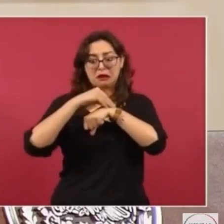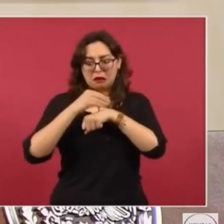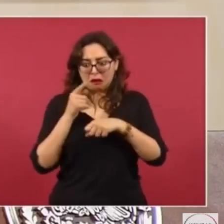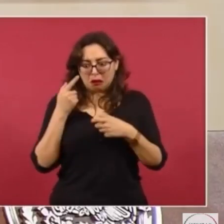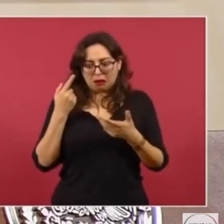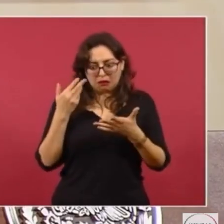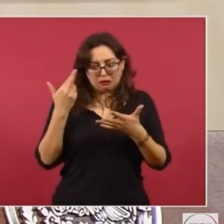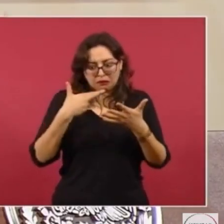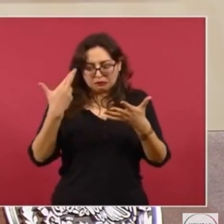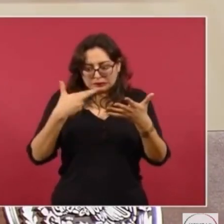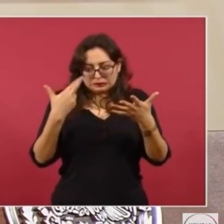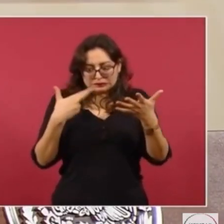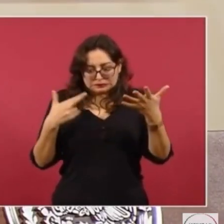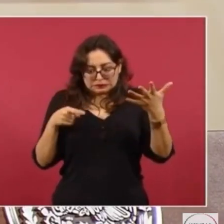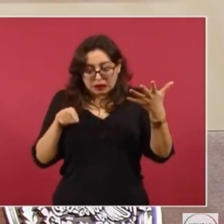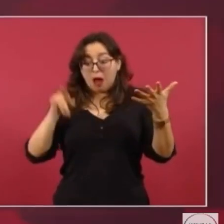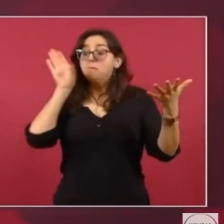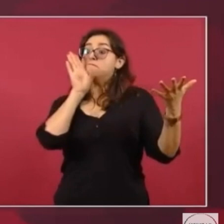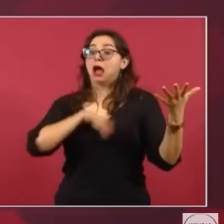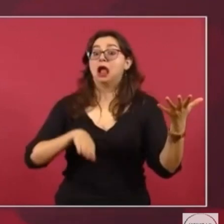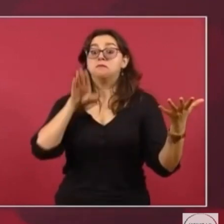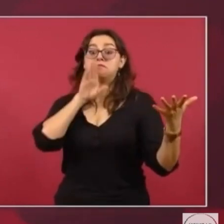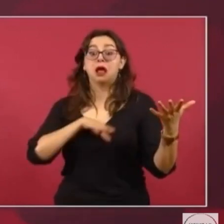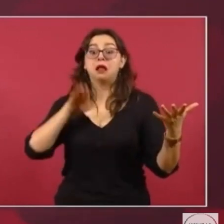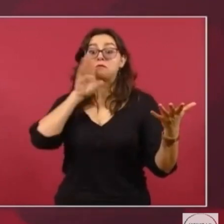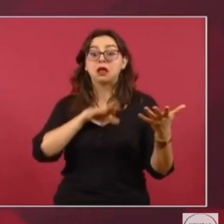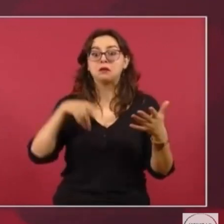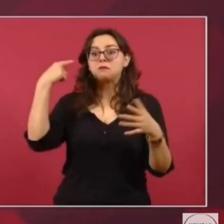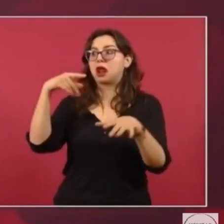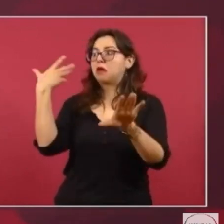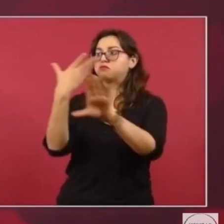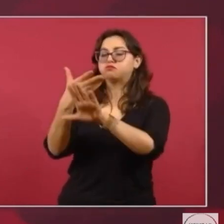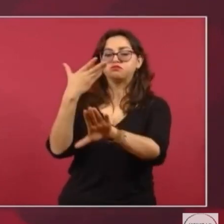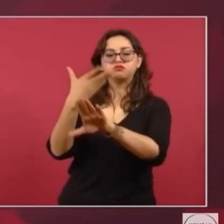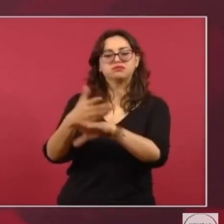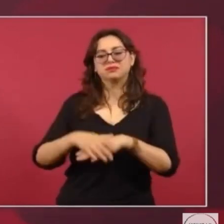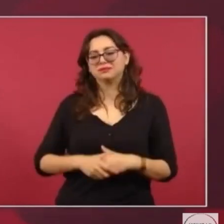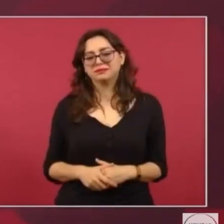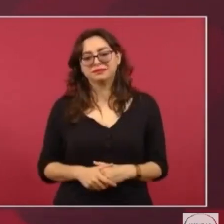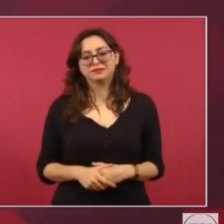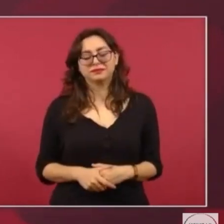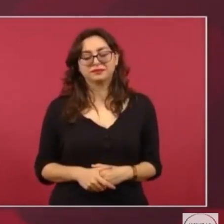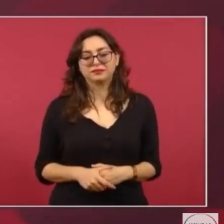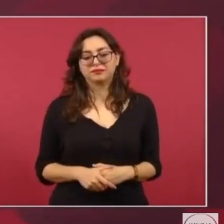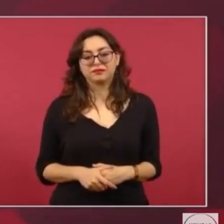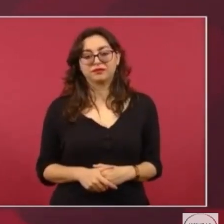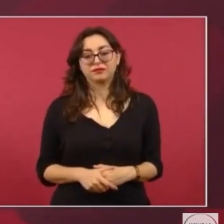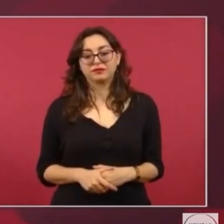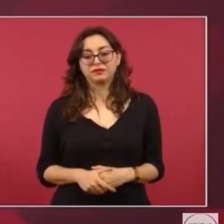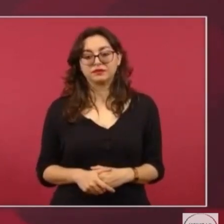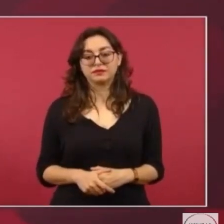¿sí?, para atacarnos. Sí, la mayor parte de las cosas.